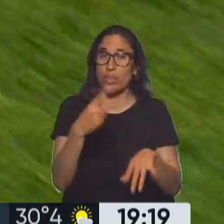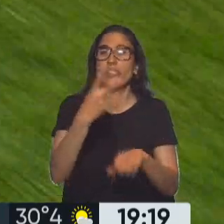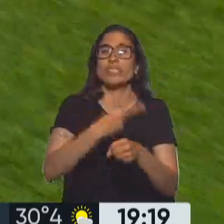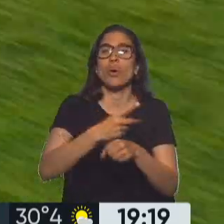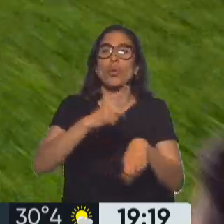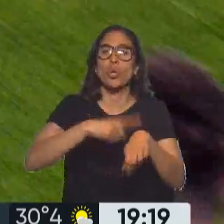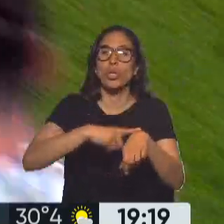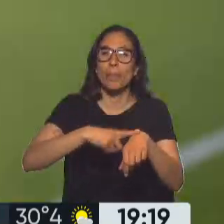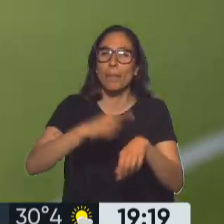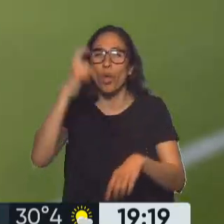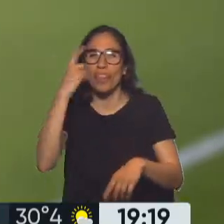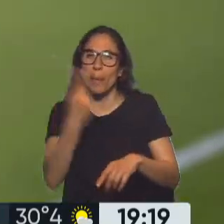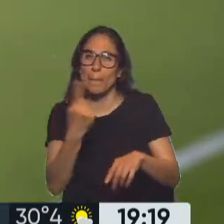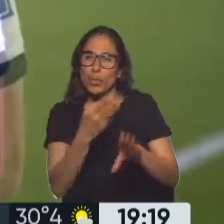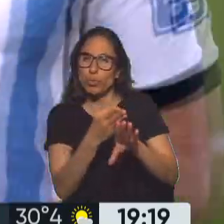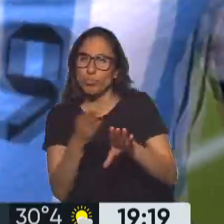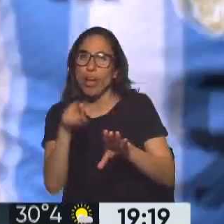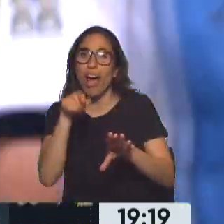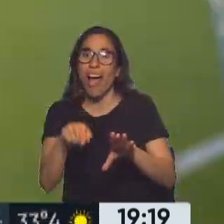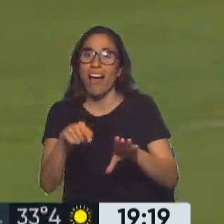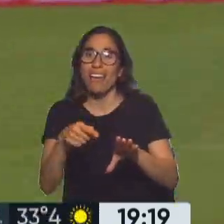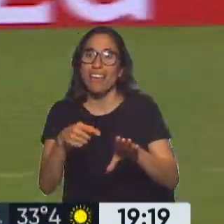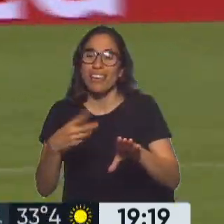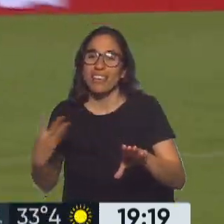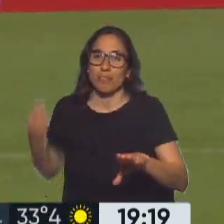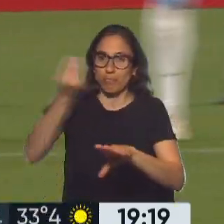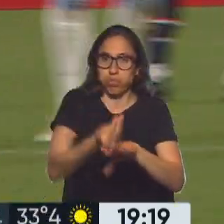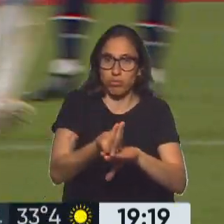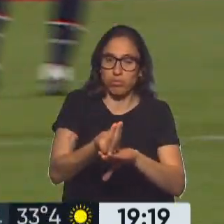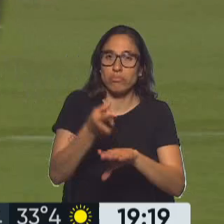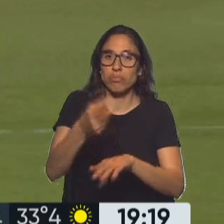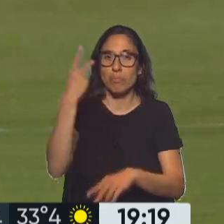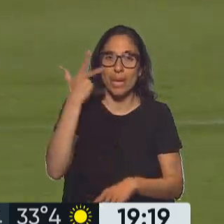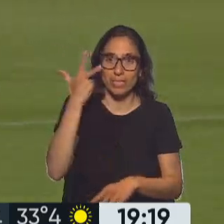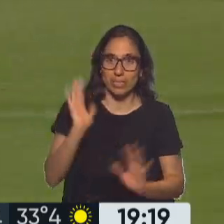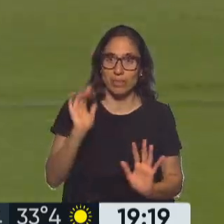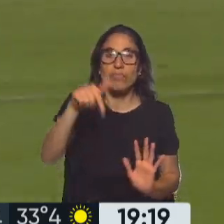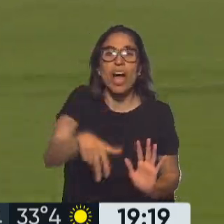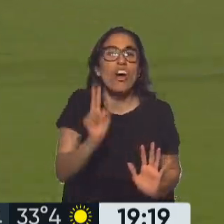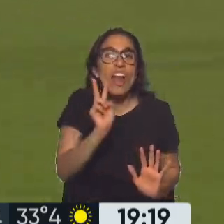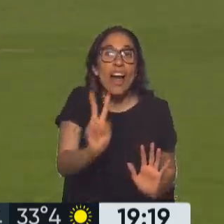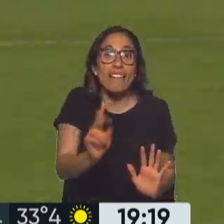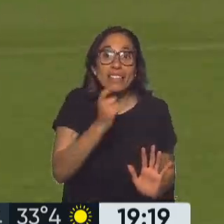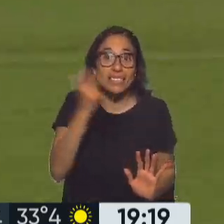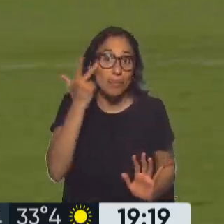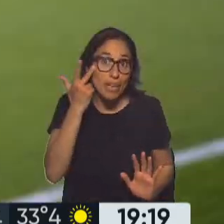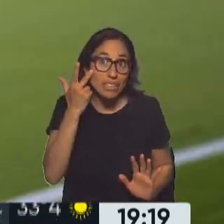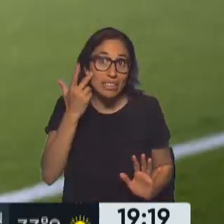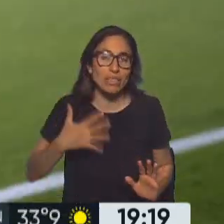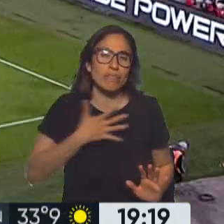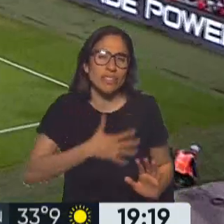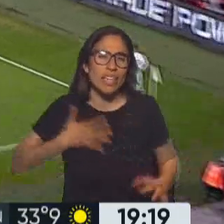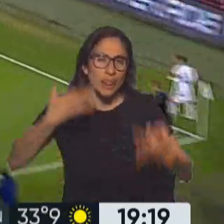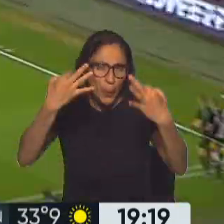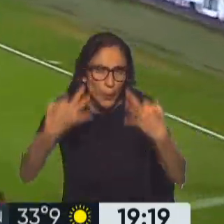está acostumbrado, pero hay que tener en cuenta que si Messi está bien va a jugar. Ahora. De entrada. De titular. De entrada. Si está bien va a jugar. Si él